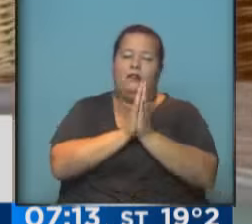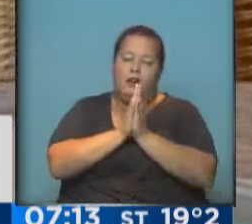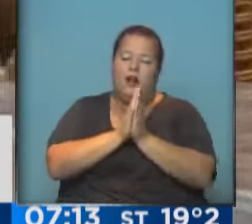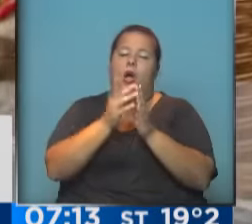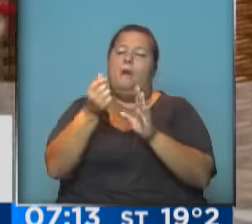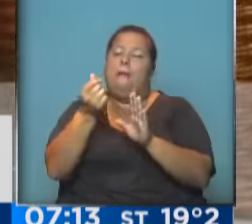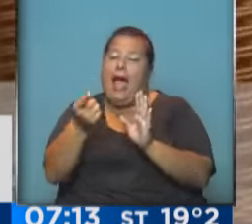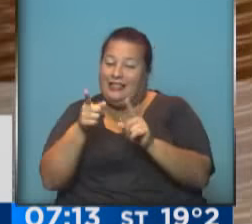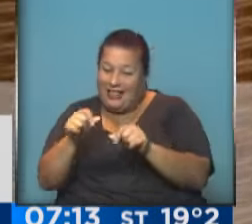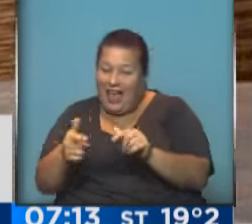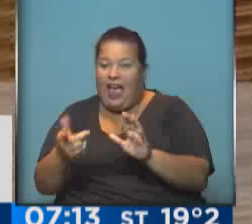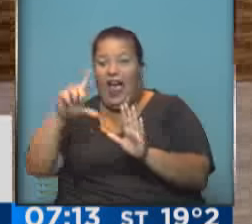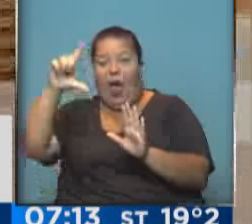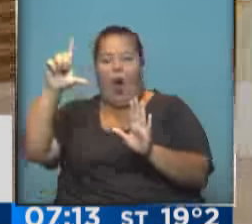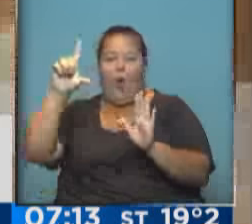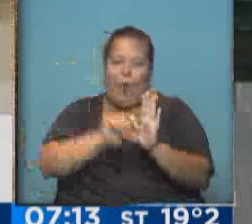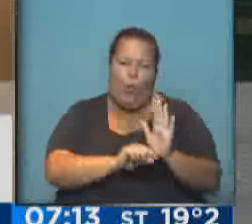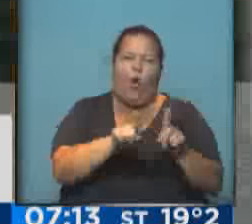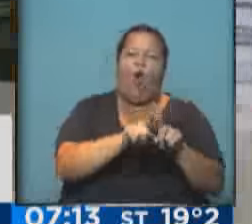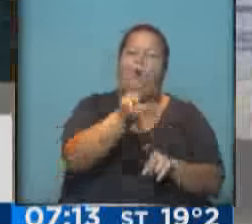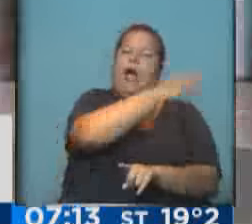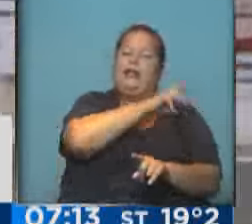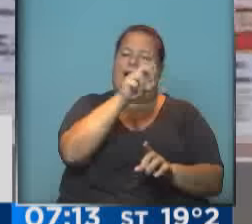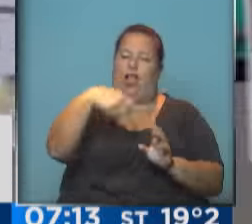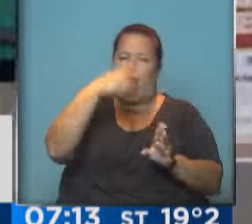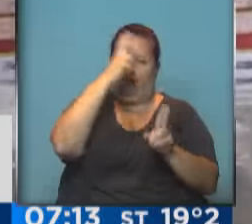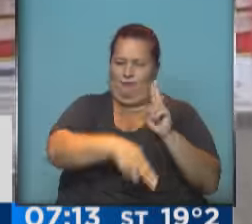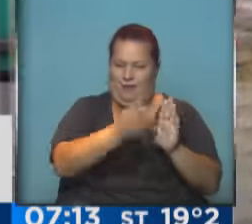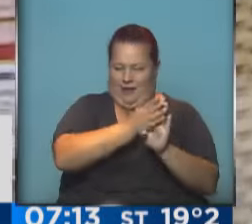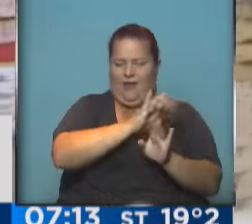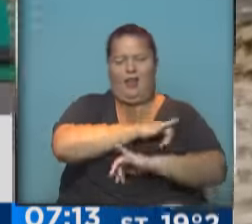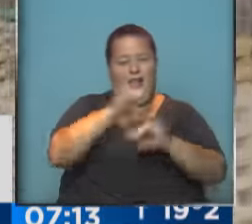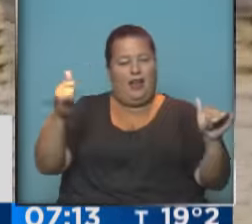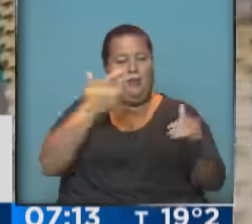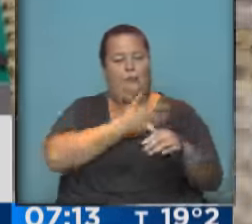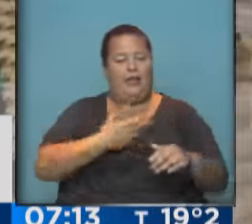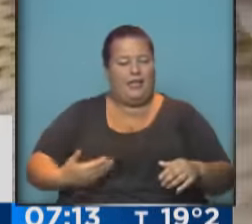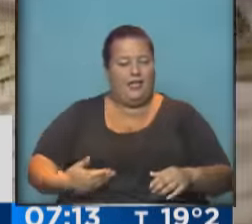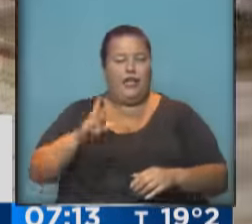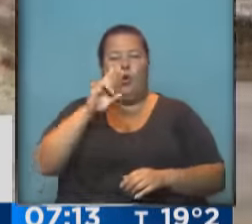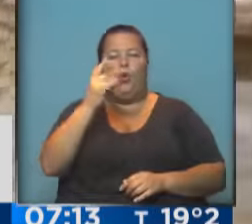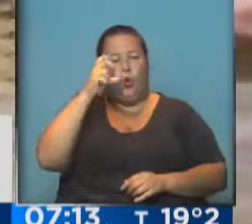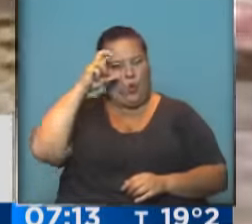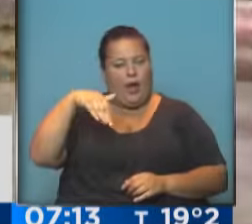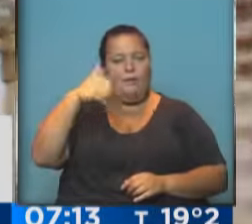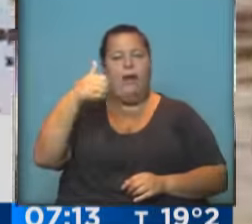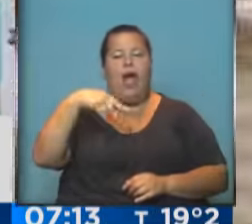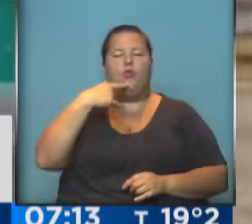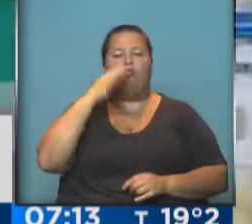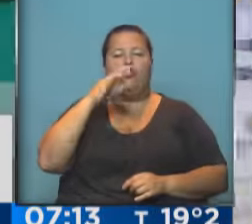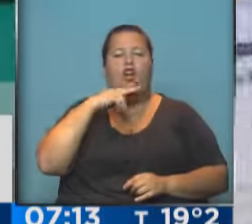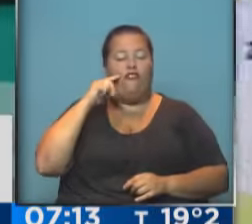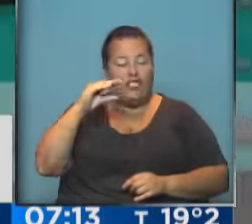se retrotraigan los precios al 30 de noviembre pasado. En un comunicado, el titular Rubén Manusovich remarcó que